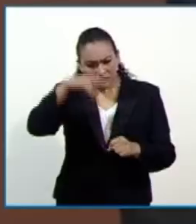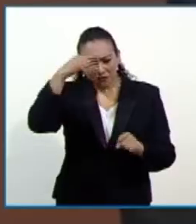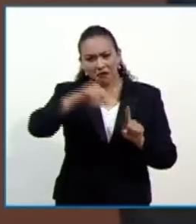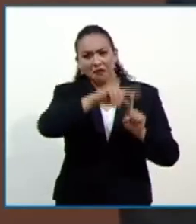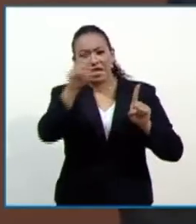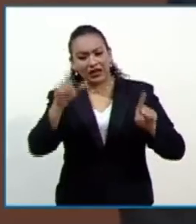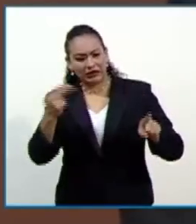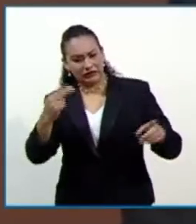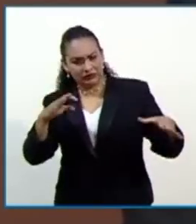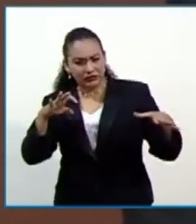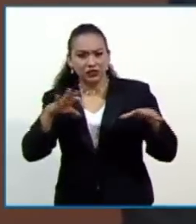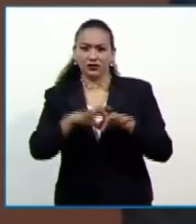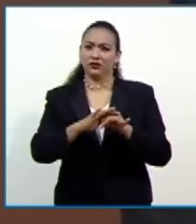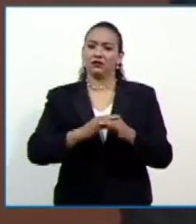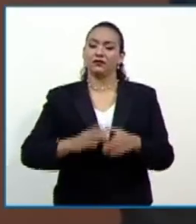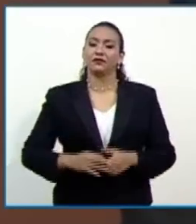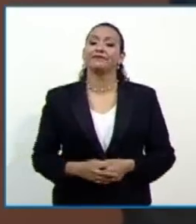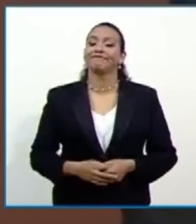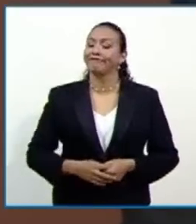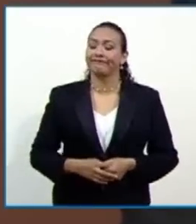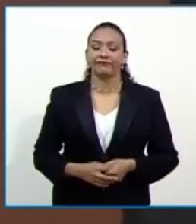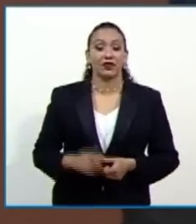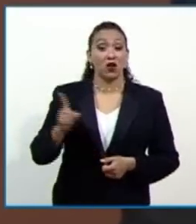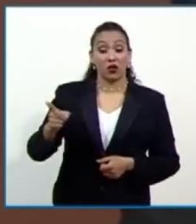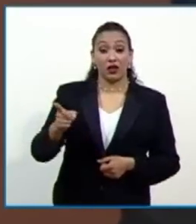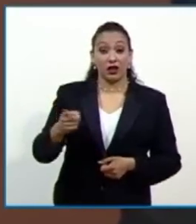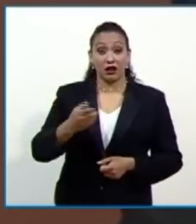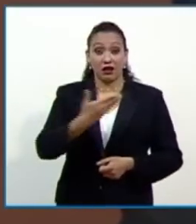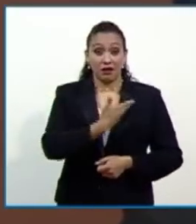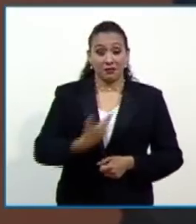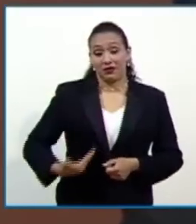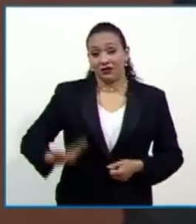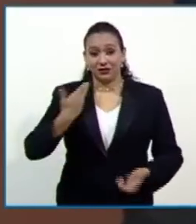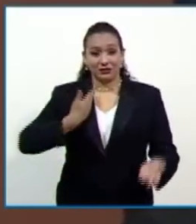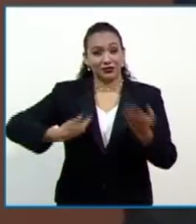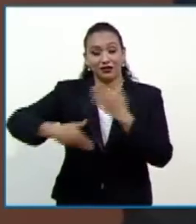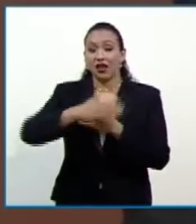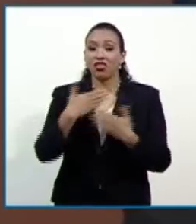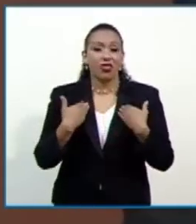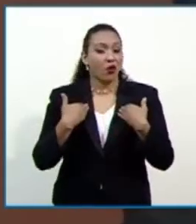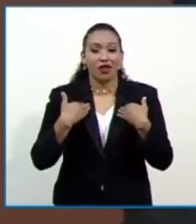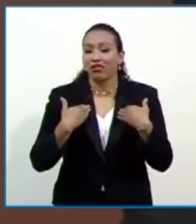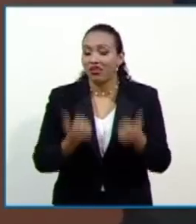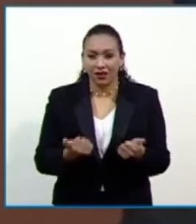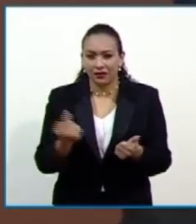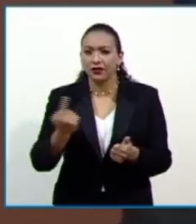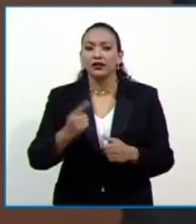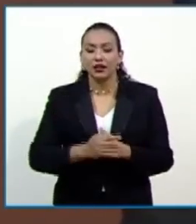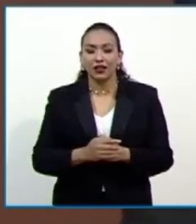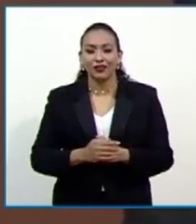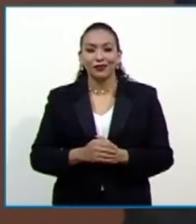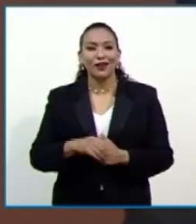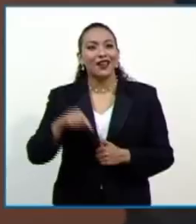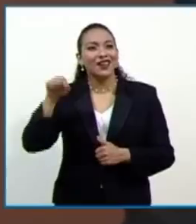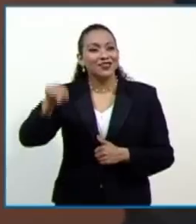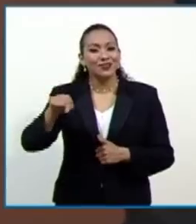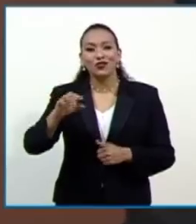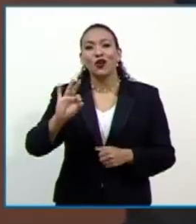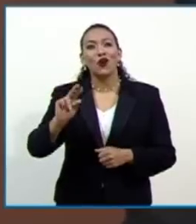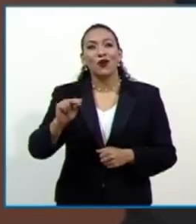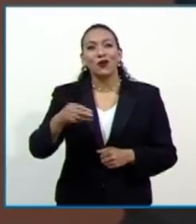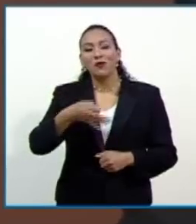internos y externos. Lo que no entiende y lo que no le queda claro es que no es su fiesta de cumpleaños, que no